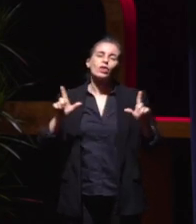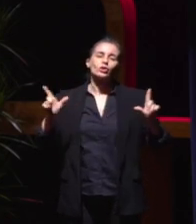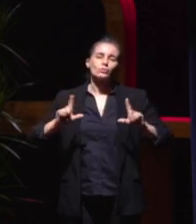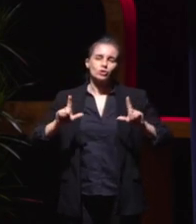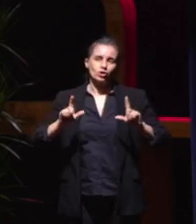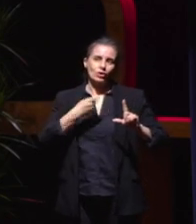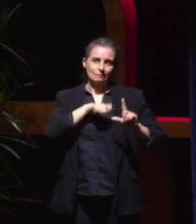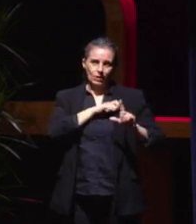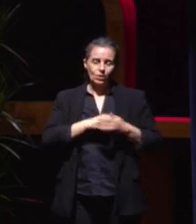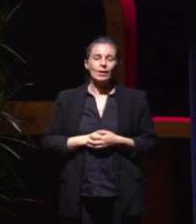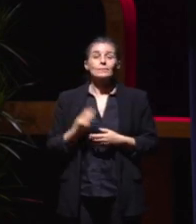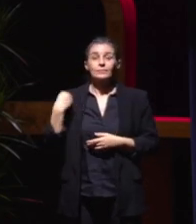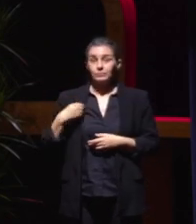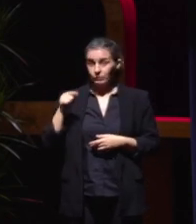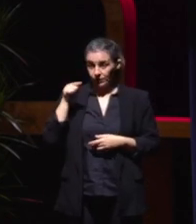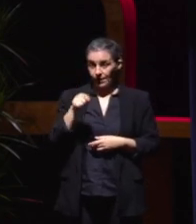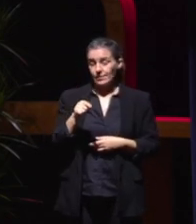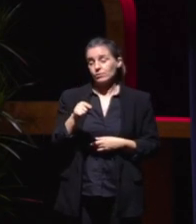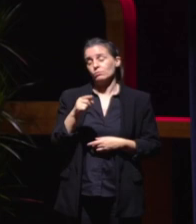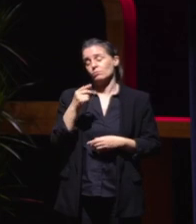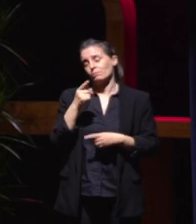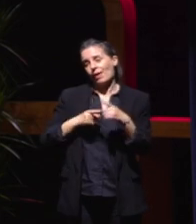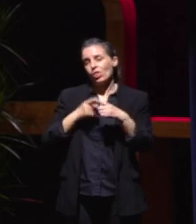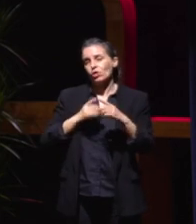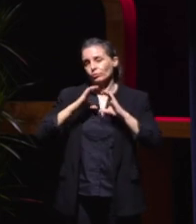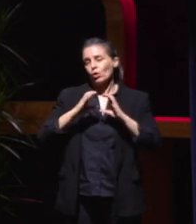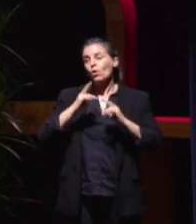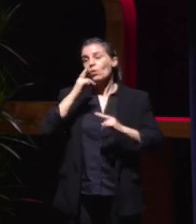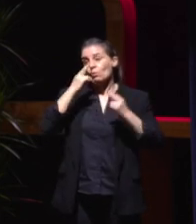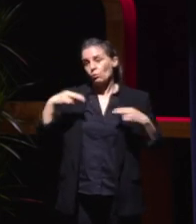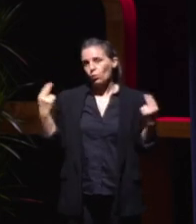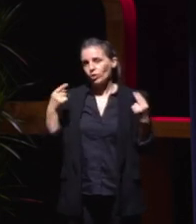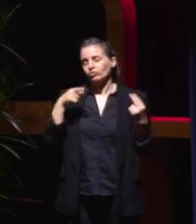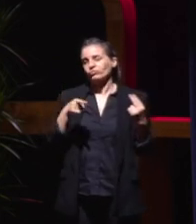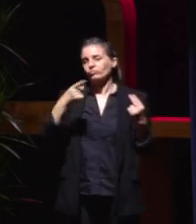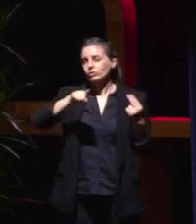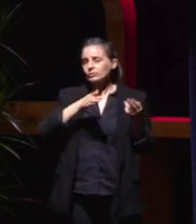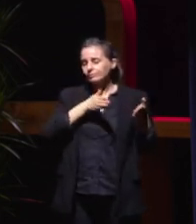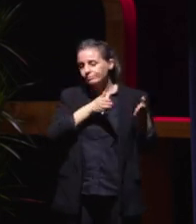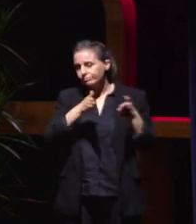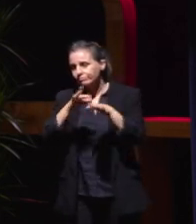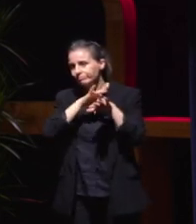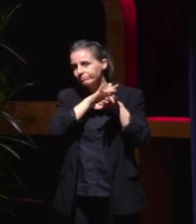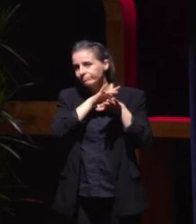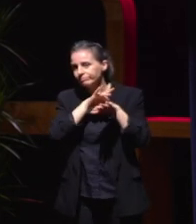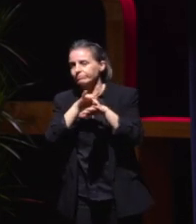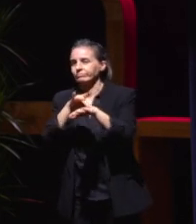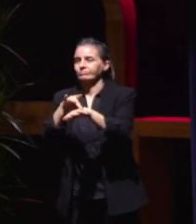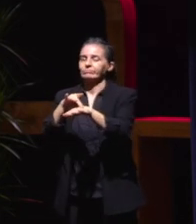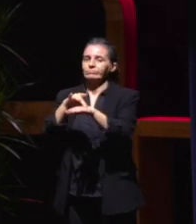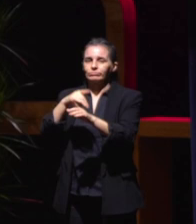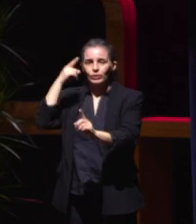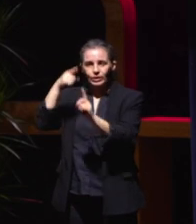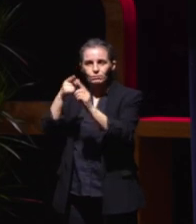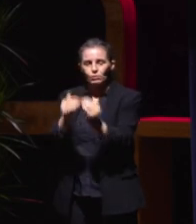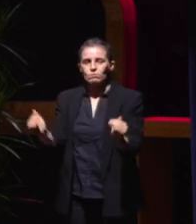que evidentemente al ser un medio público está remando para para la